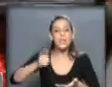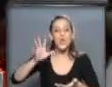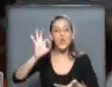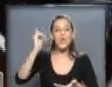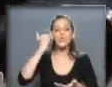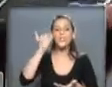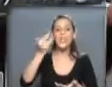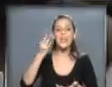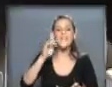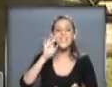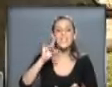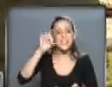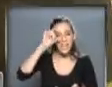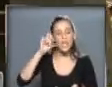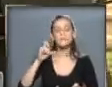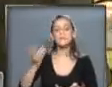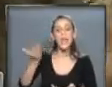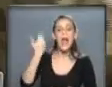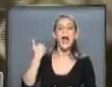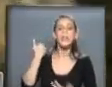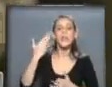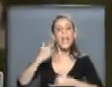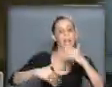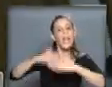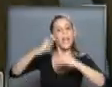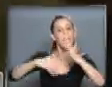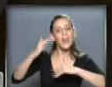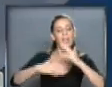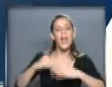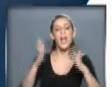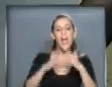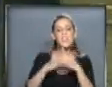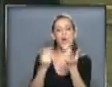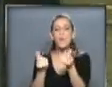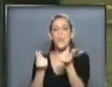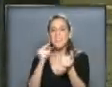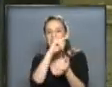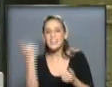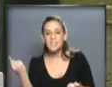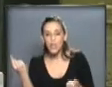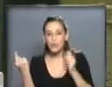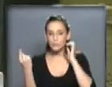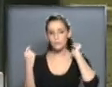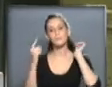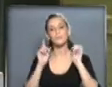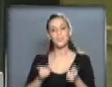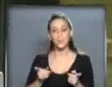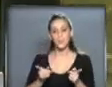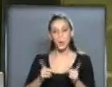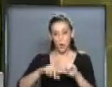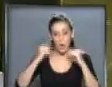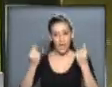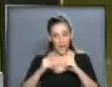mayo. Es por la causa de la construcción de viviendas populares con fondos del Estado. Es el reclamo de los